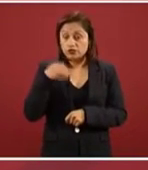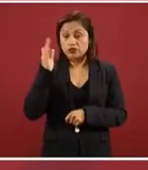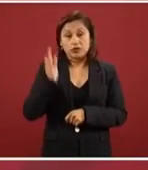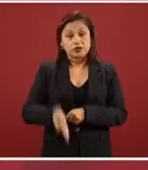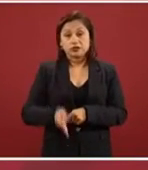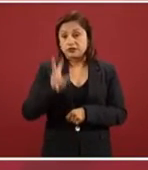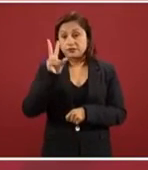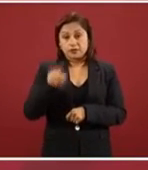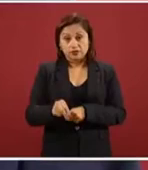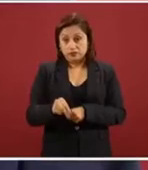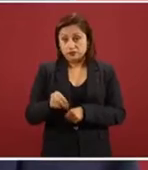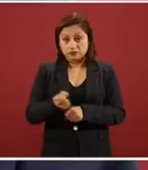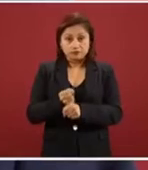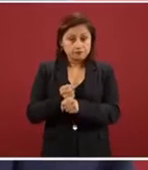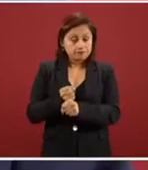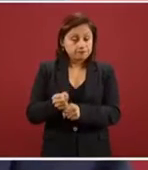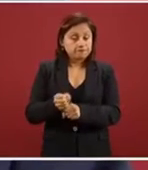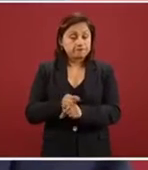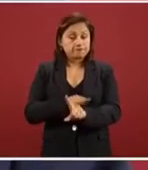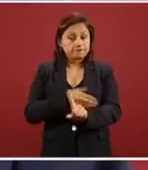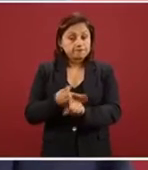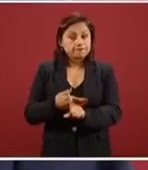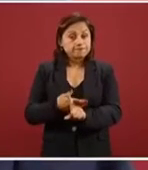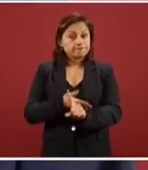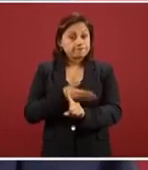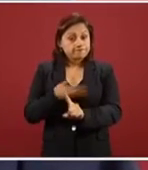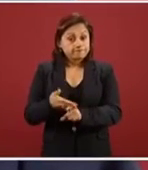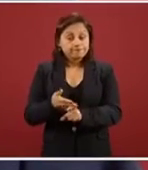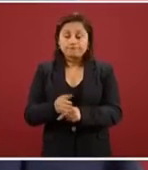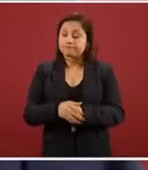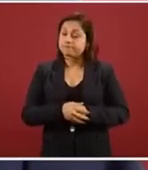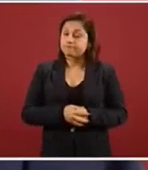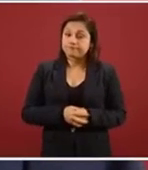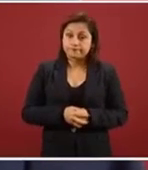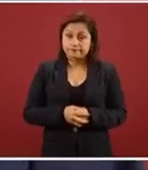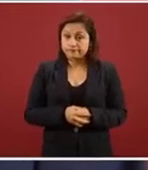la tortura, no